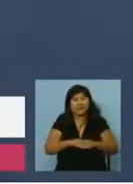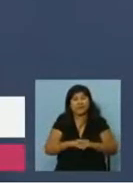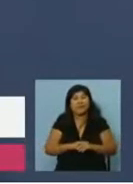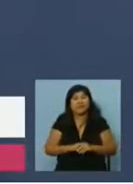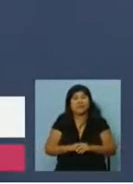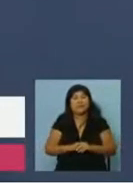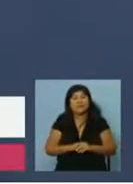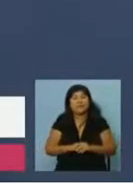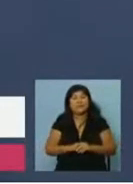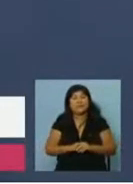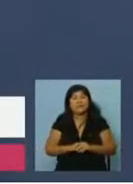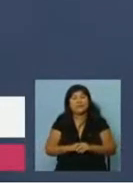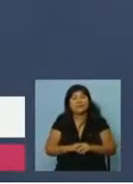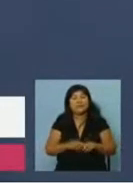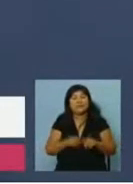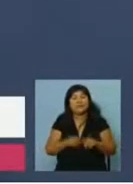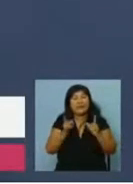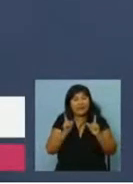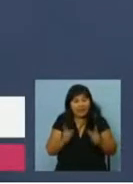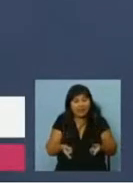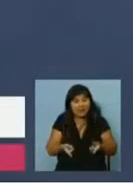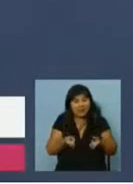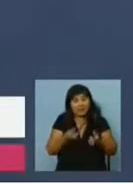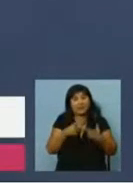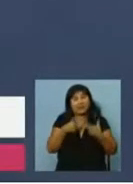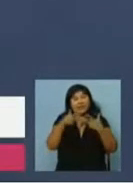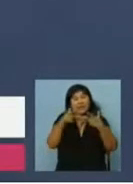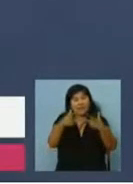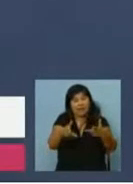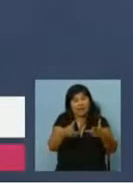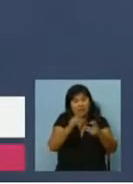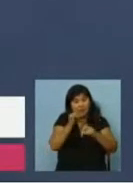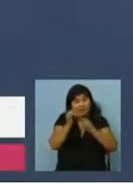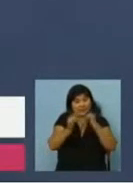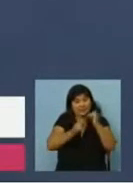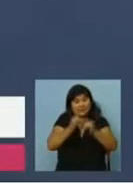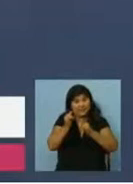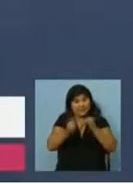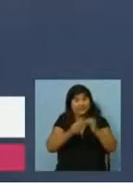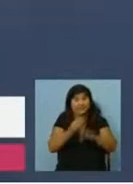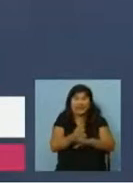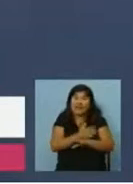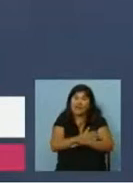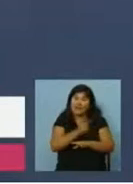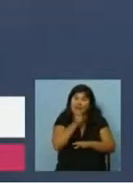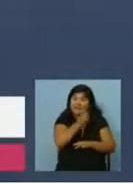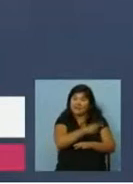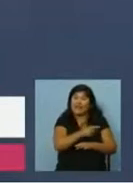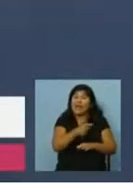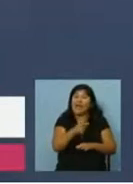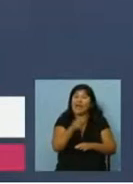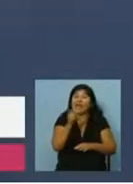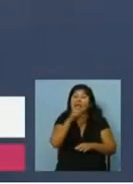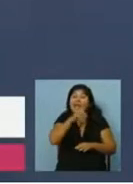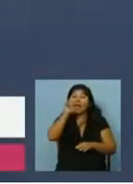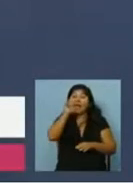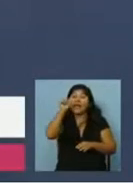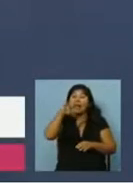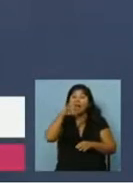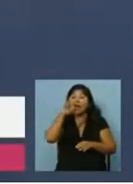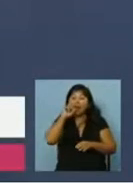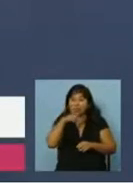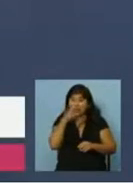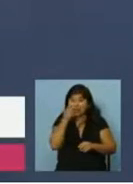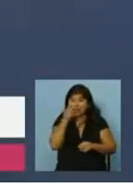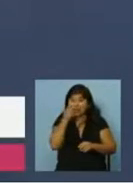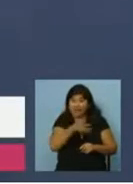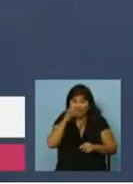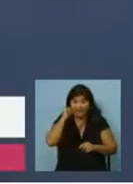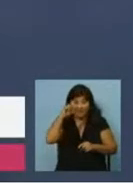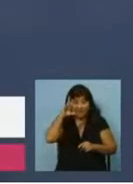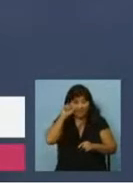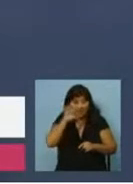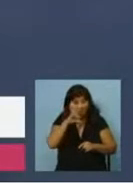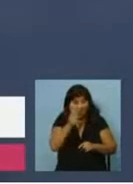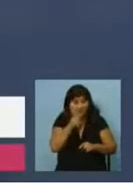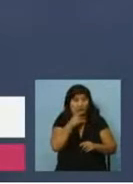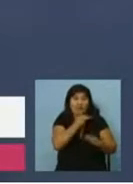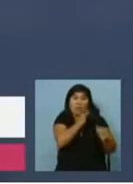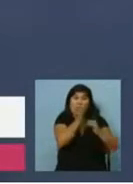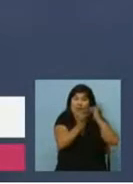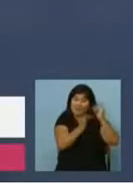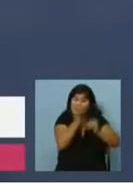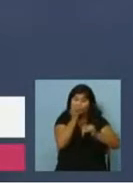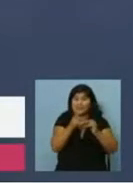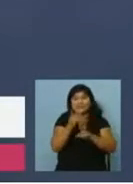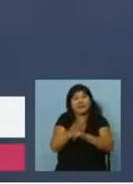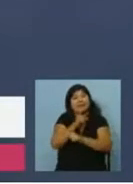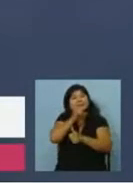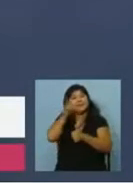de Jujuy, y ya los vamos a ir desglosando. Hace rato Claudia Figueroa hablaba sobre el tema, por ejemplo, el otro día de Tilcara, ahora de la zona